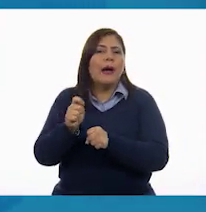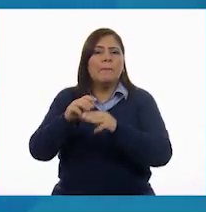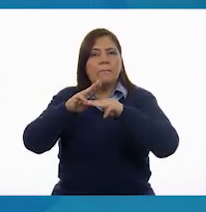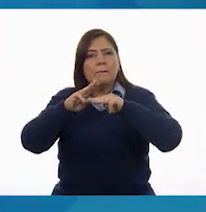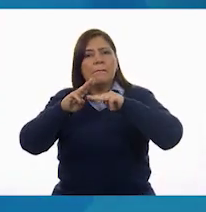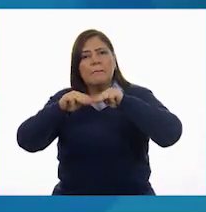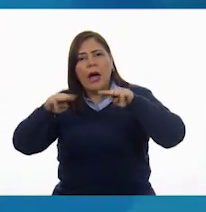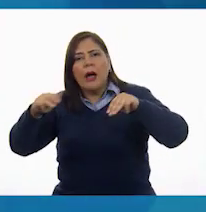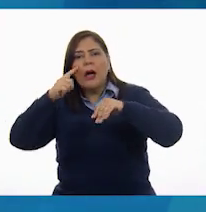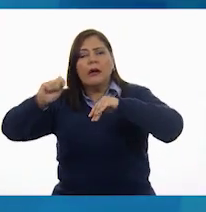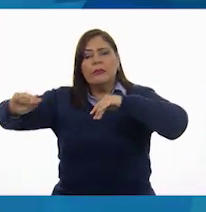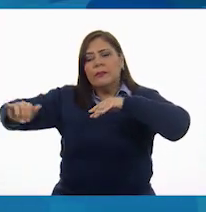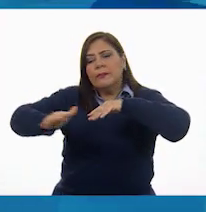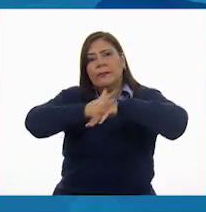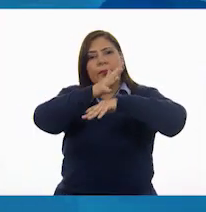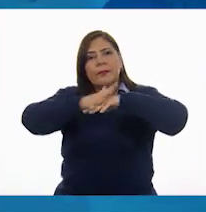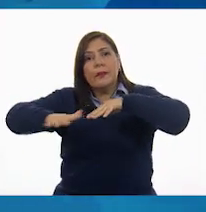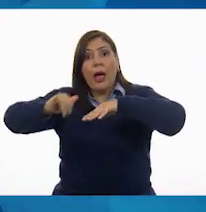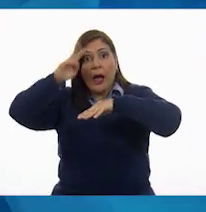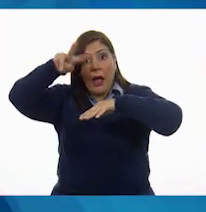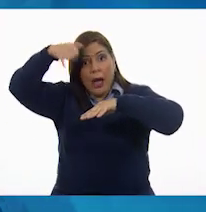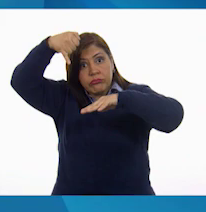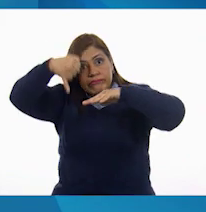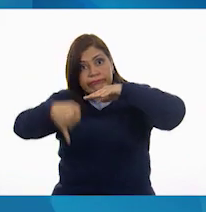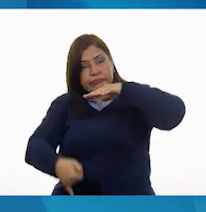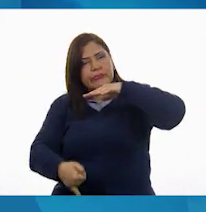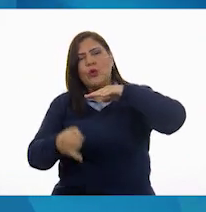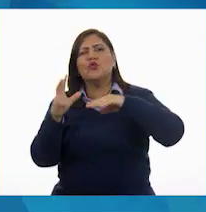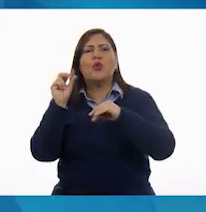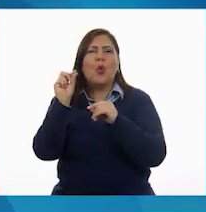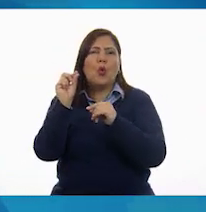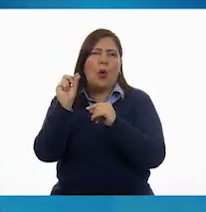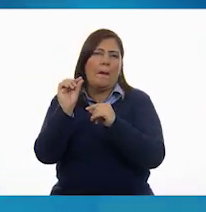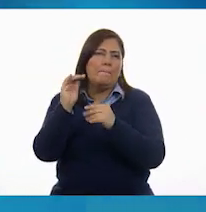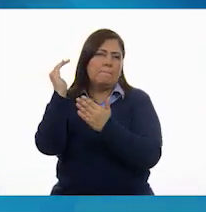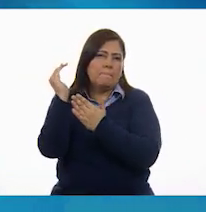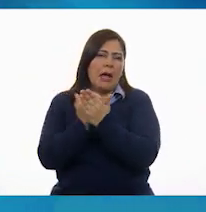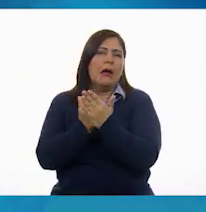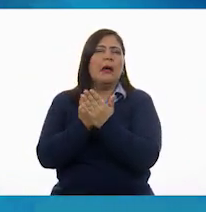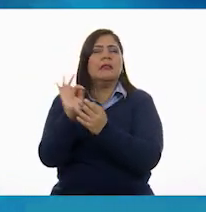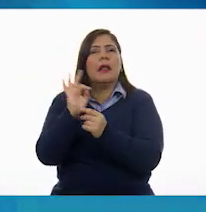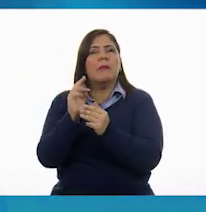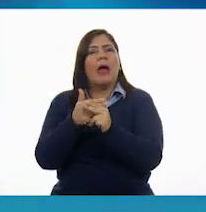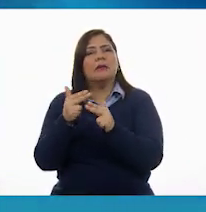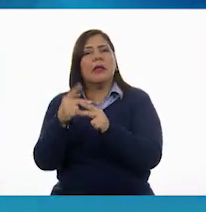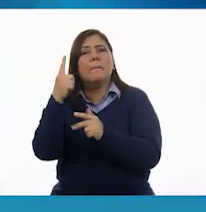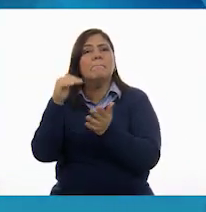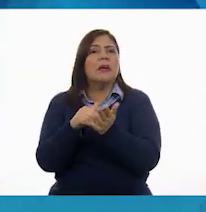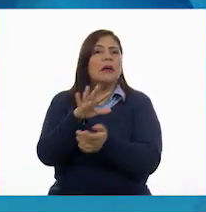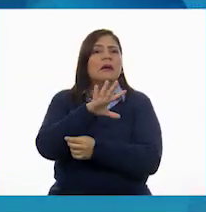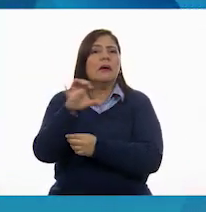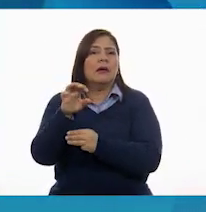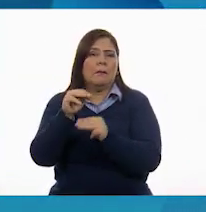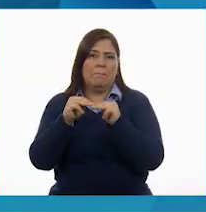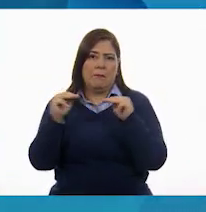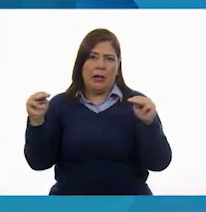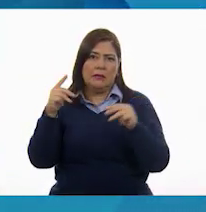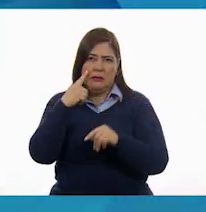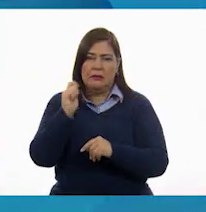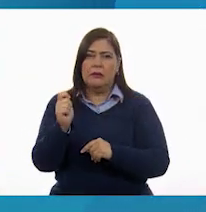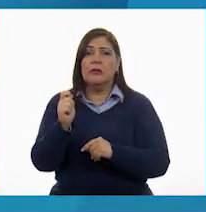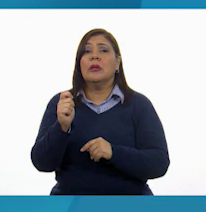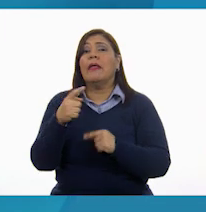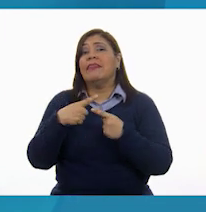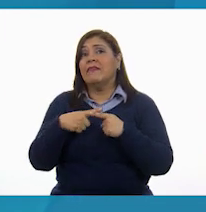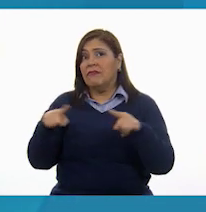tan profundos. Ahí la profundidad puede llegar hasta de 1.500 metros. A diferencia del océano,